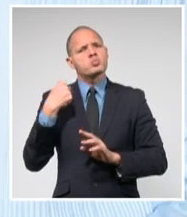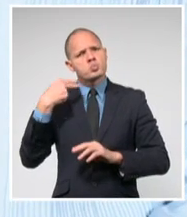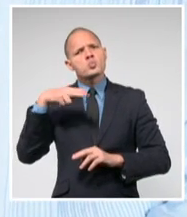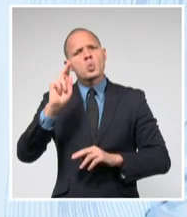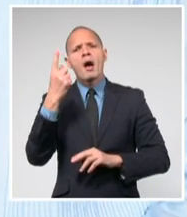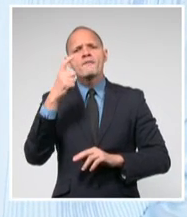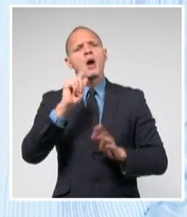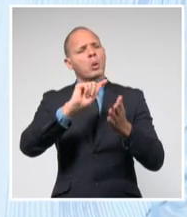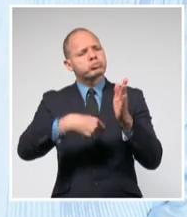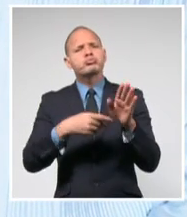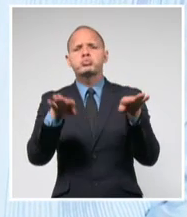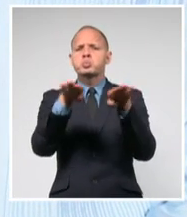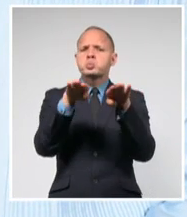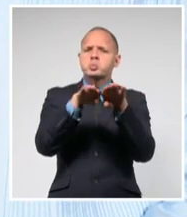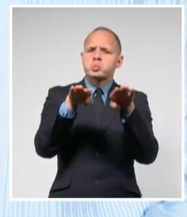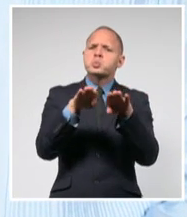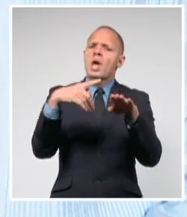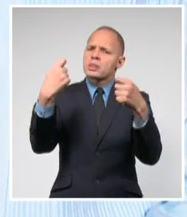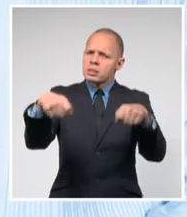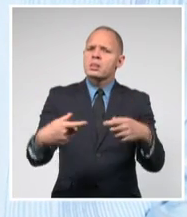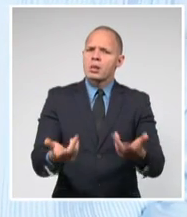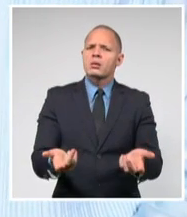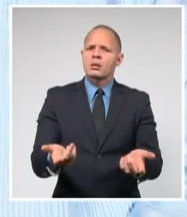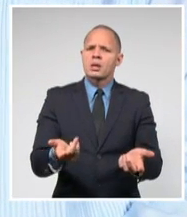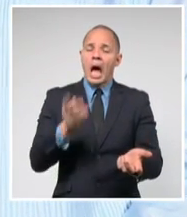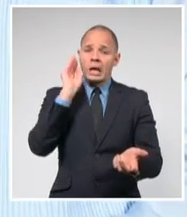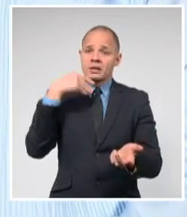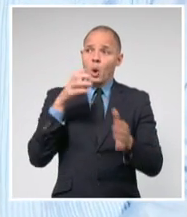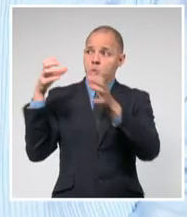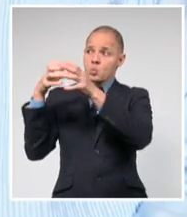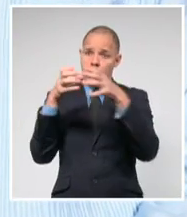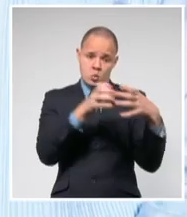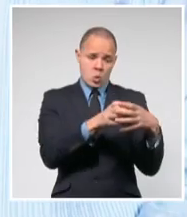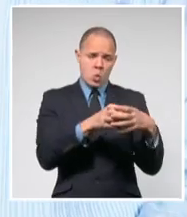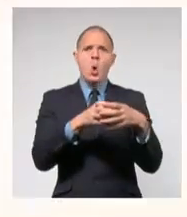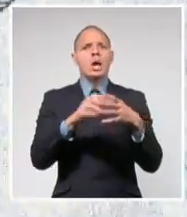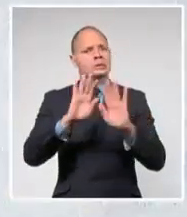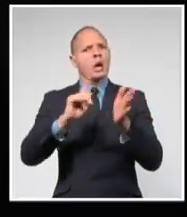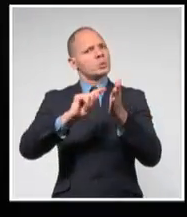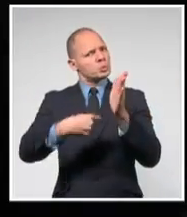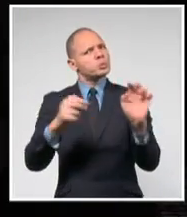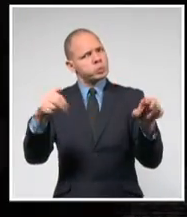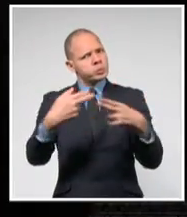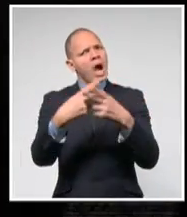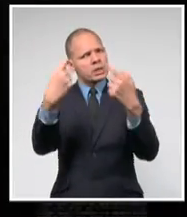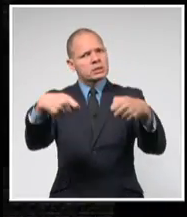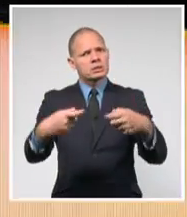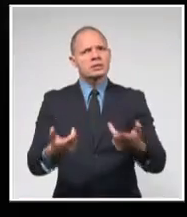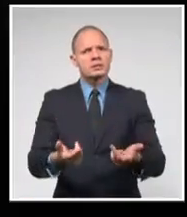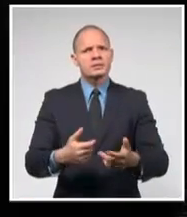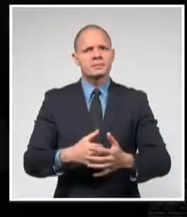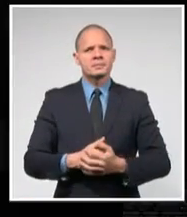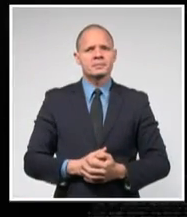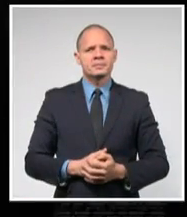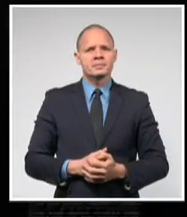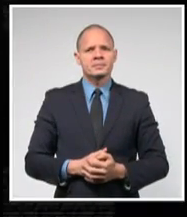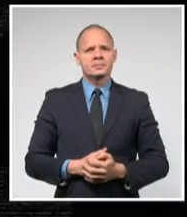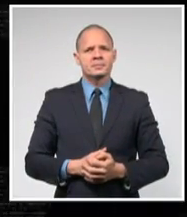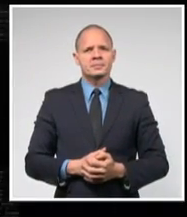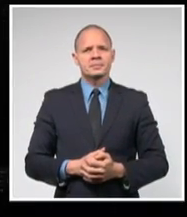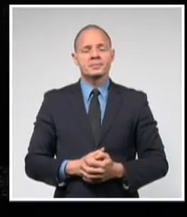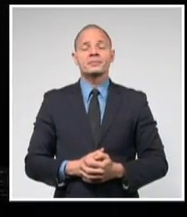convenio importante entre la MLB y su contraparte cubana, en este caso la Federación Cubana. Este es el